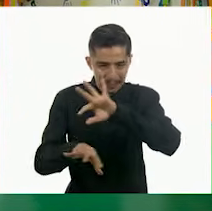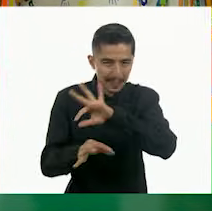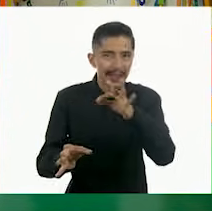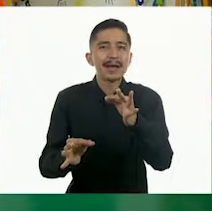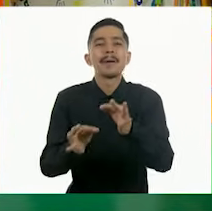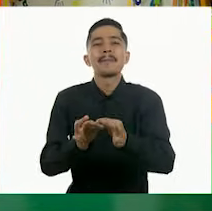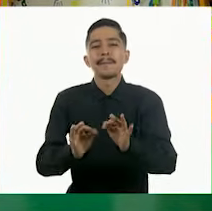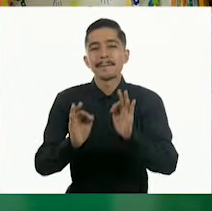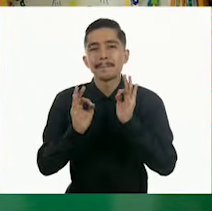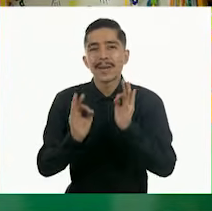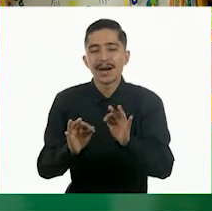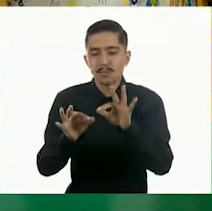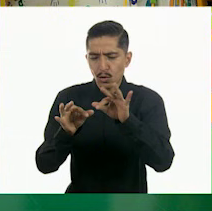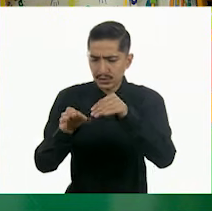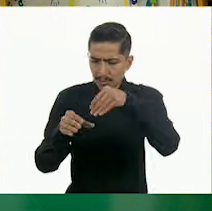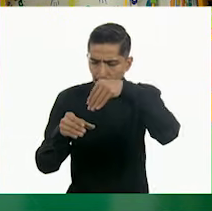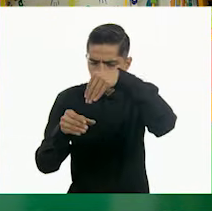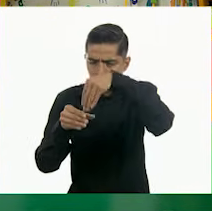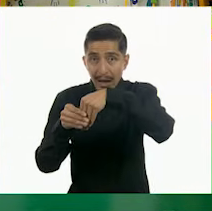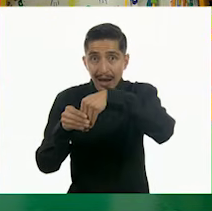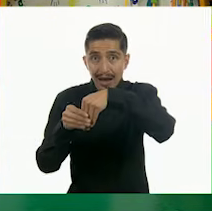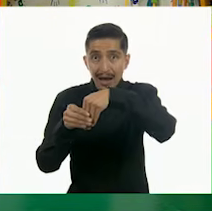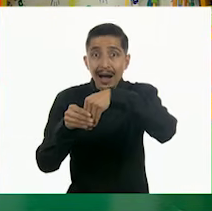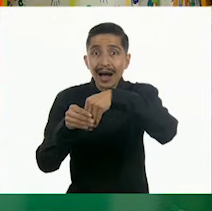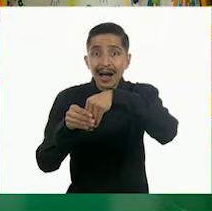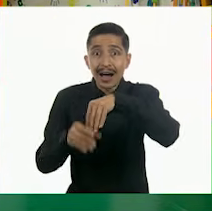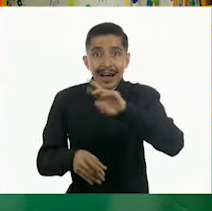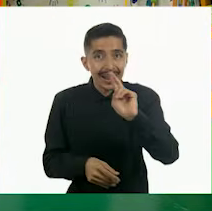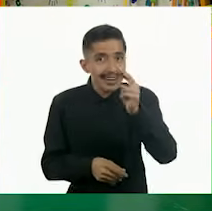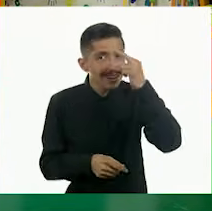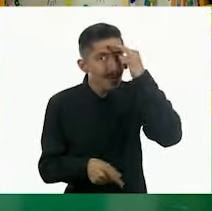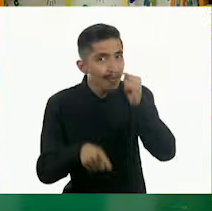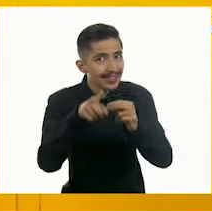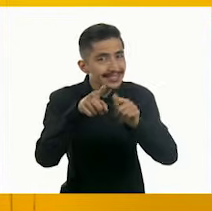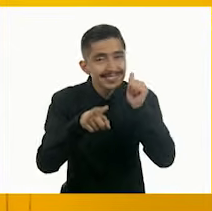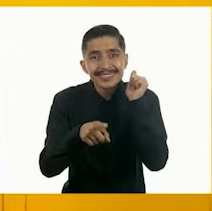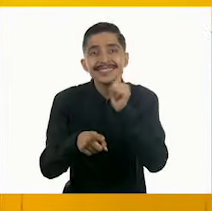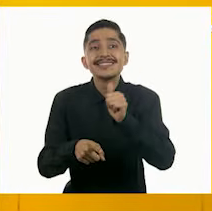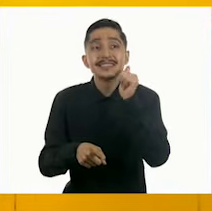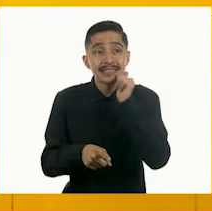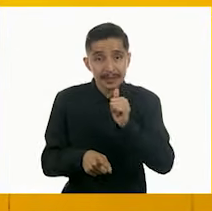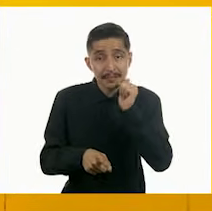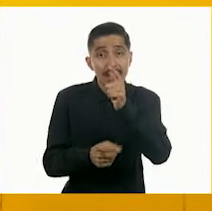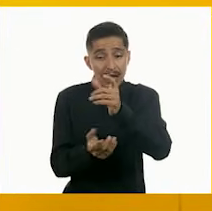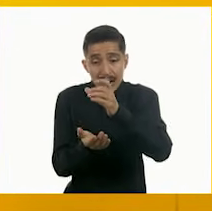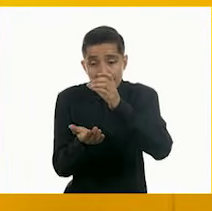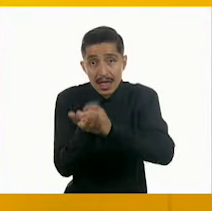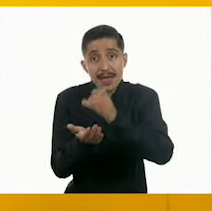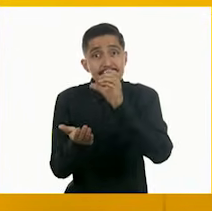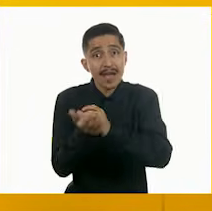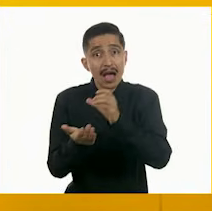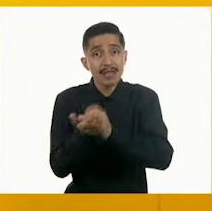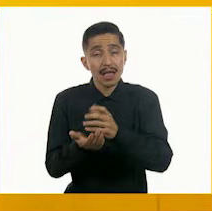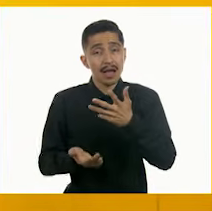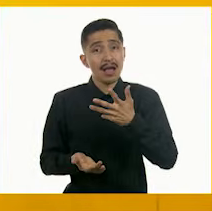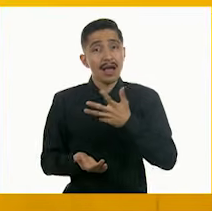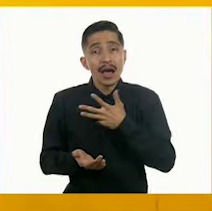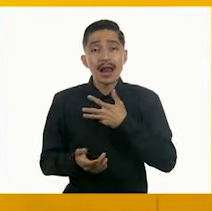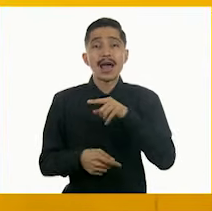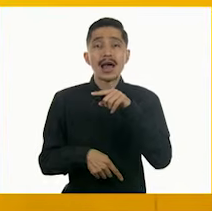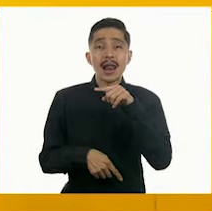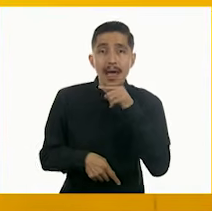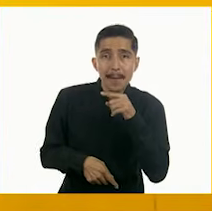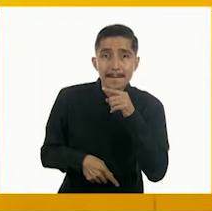la bolsita. Ah, pues recuerden siempre tener una libreta a la mano junto con un